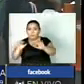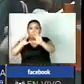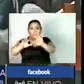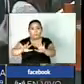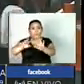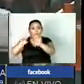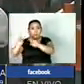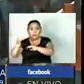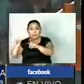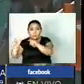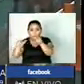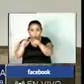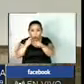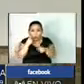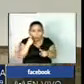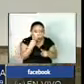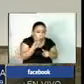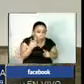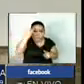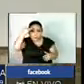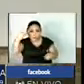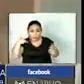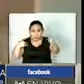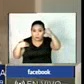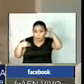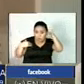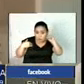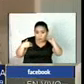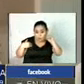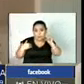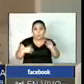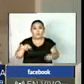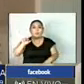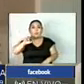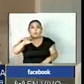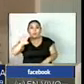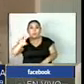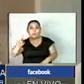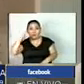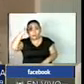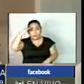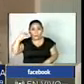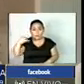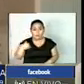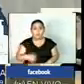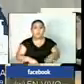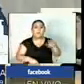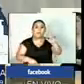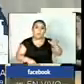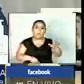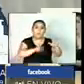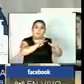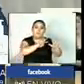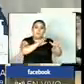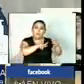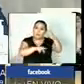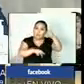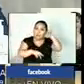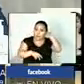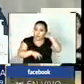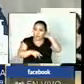si lo dividimos por hombre y mujer serían 341 mujeres y 378 hombres de los cuales